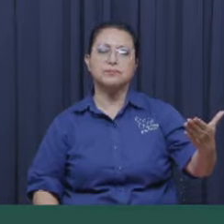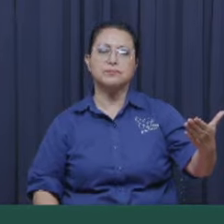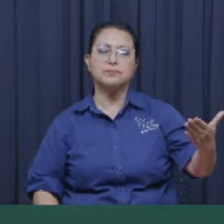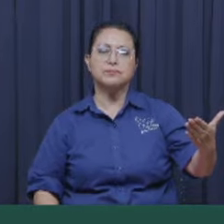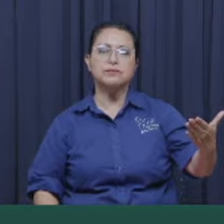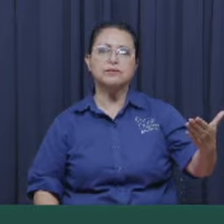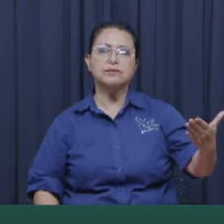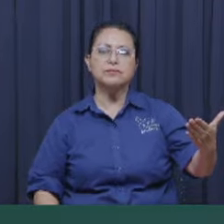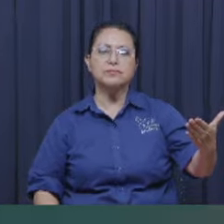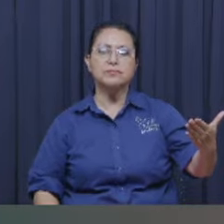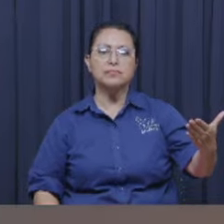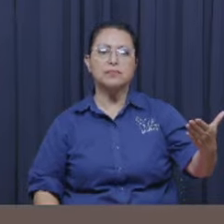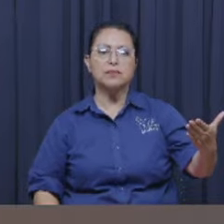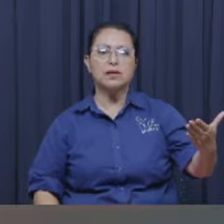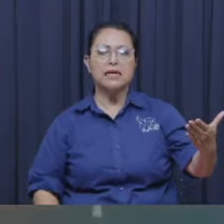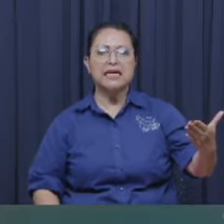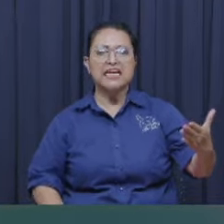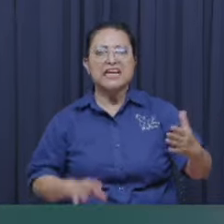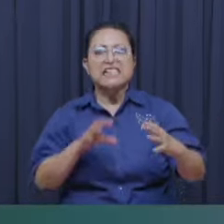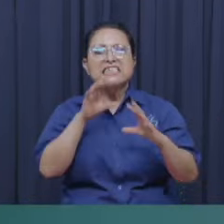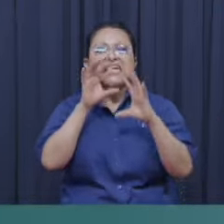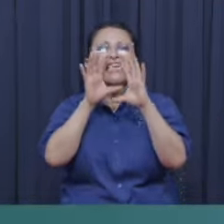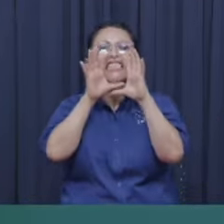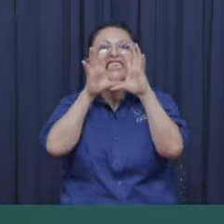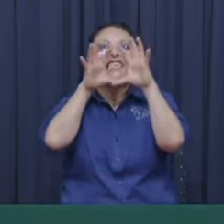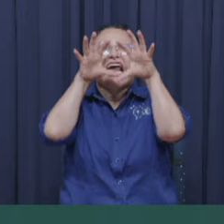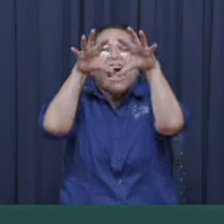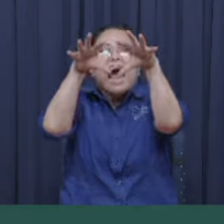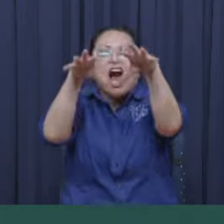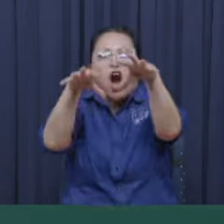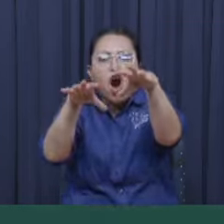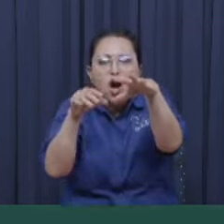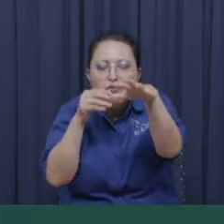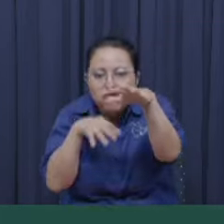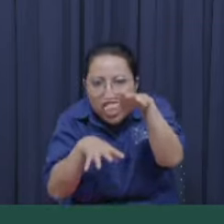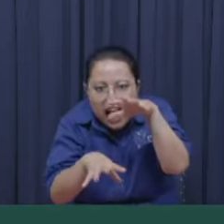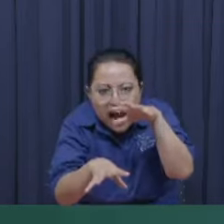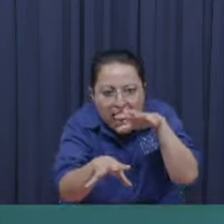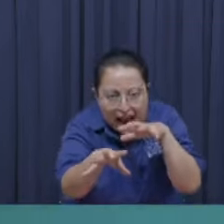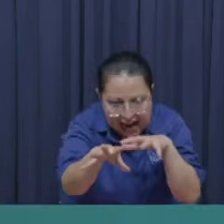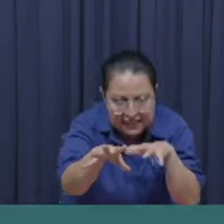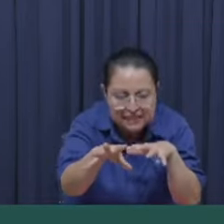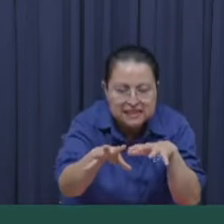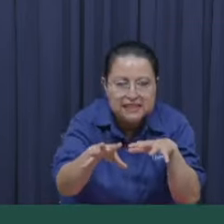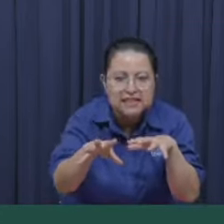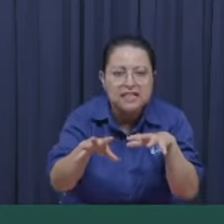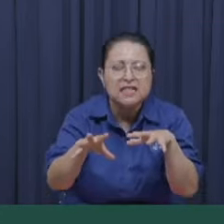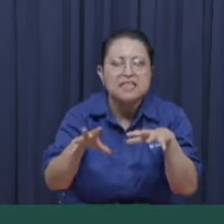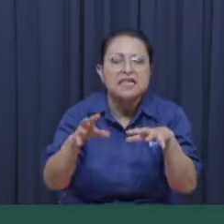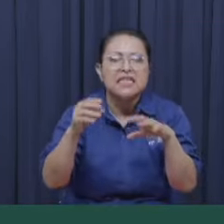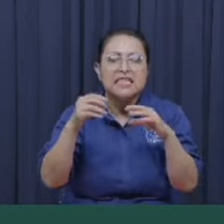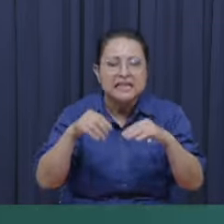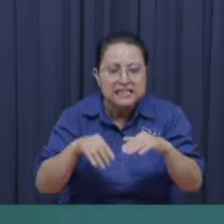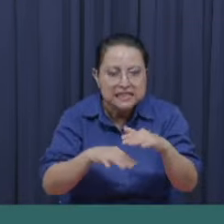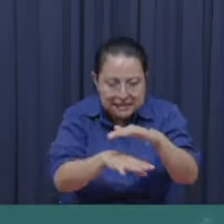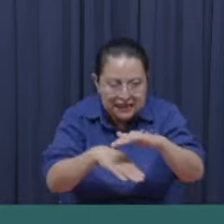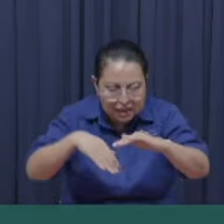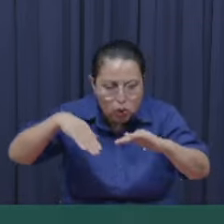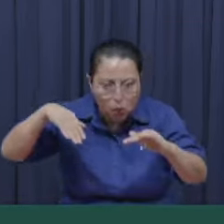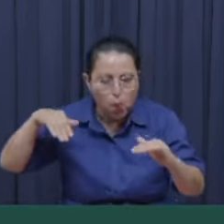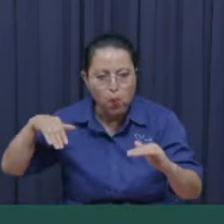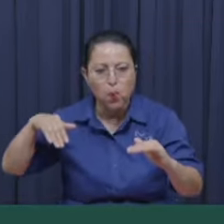Y vi salir de la boca del dragón, de la boca de la bestia y de la boca del falso